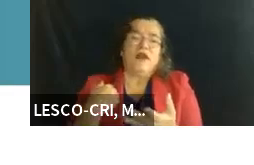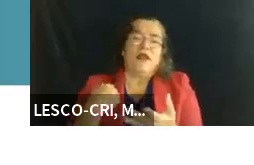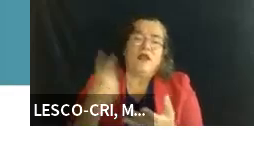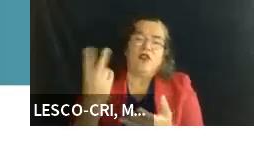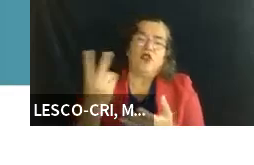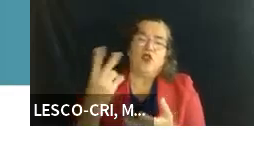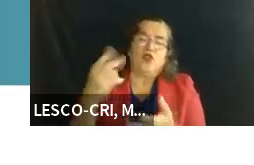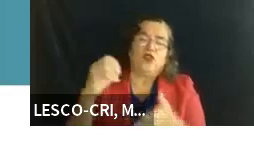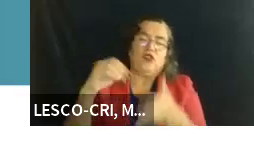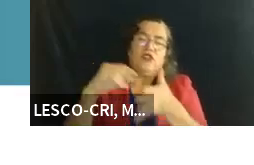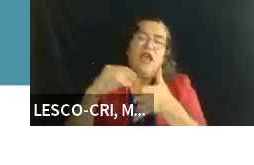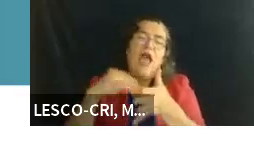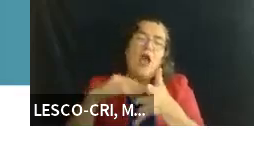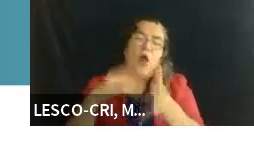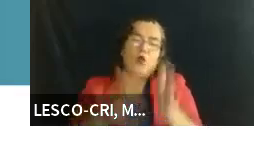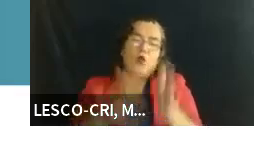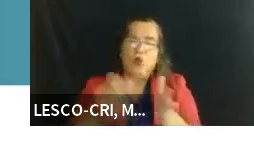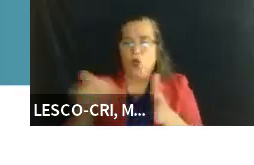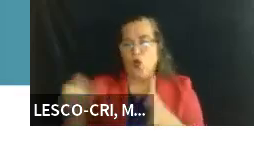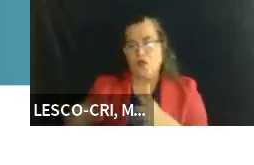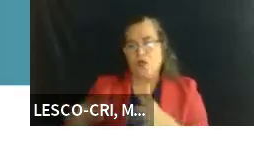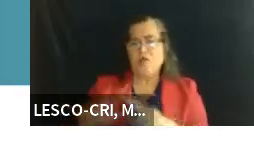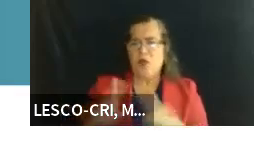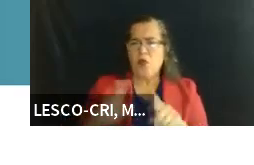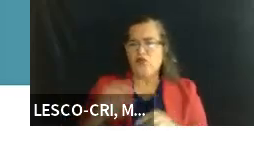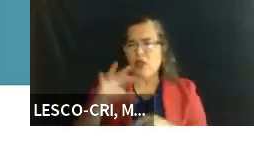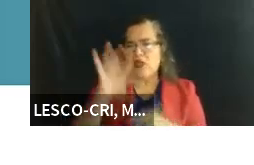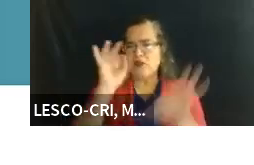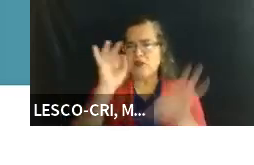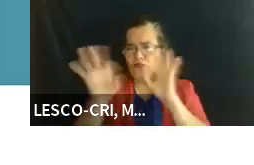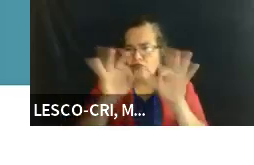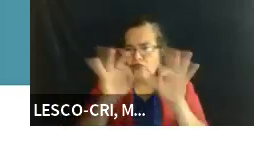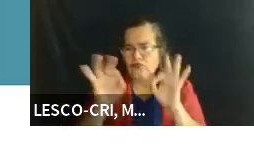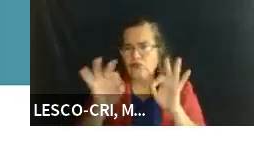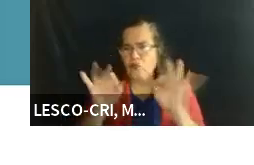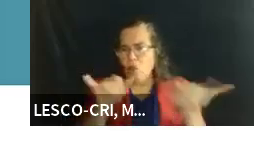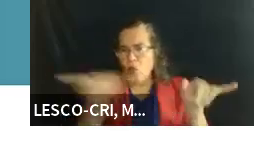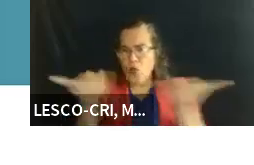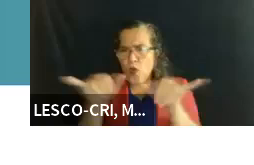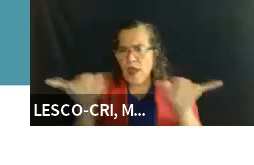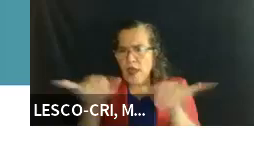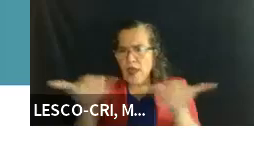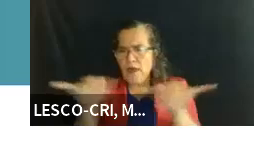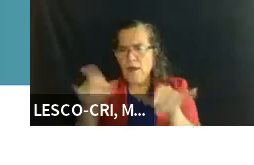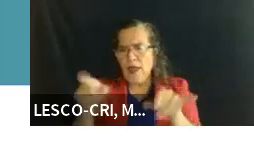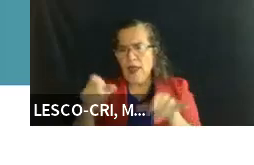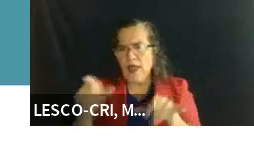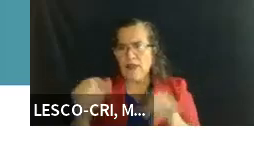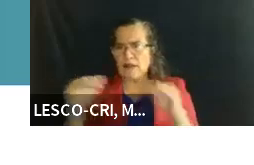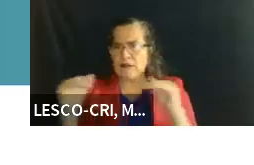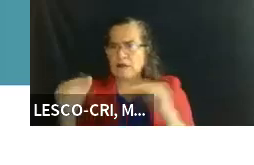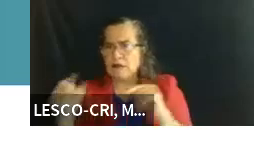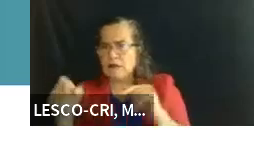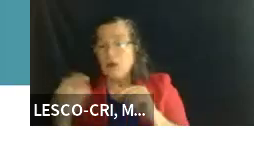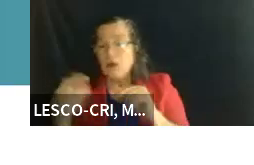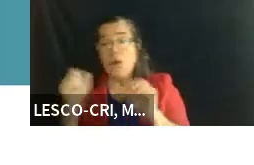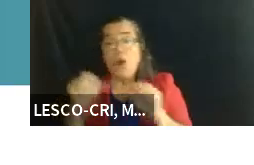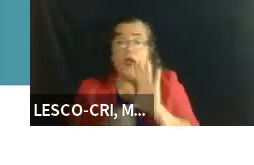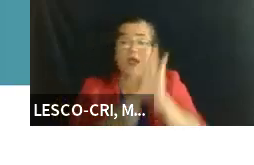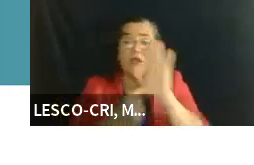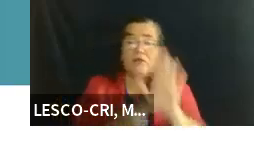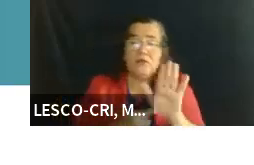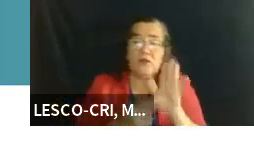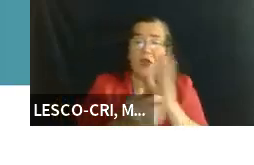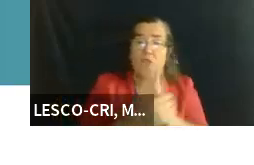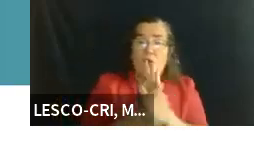pueden recorrer otras y encontrarán componentes muy equivalentes, uno podría destacar que una